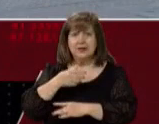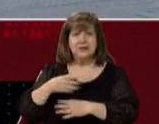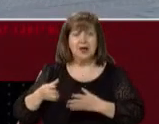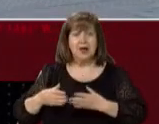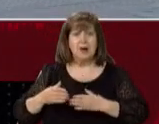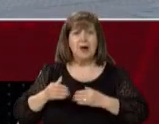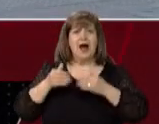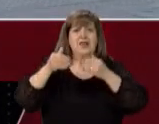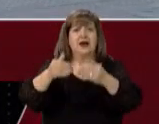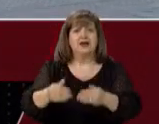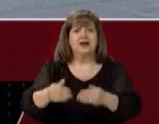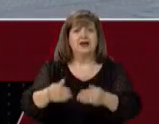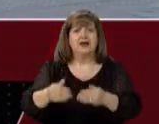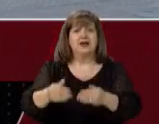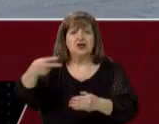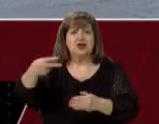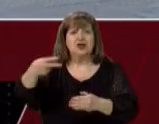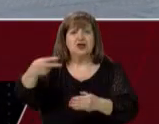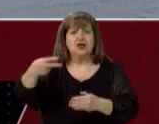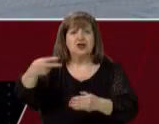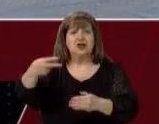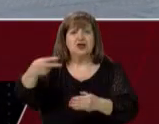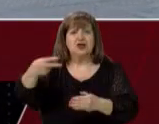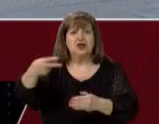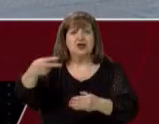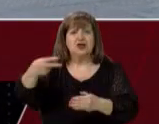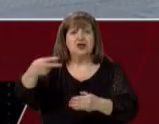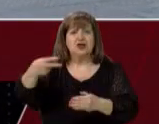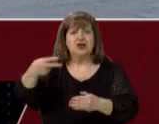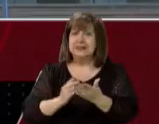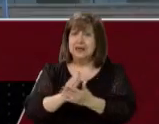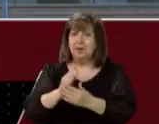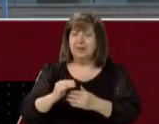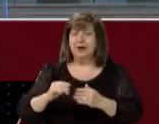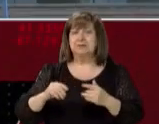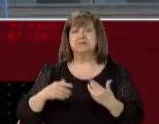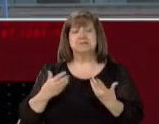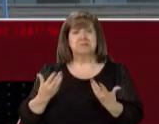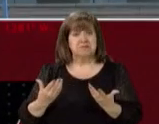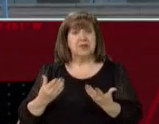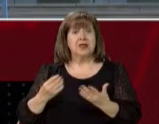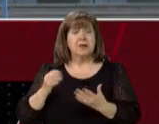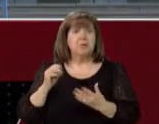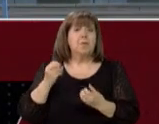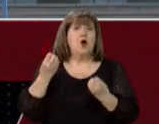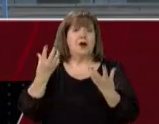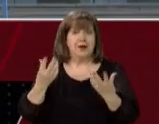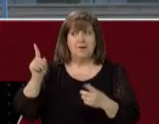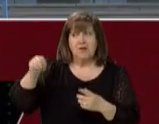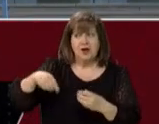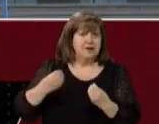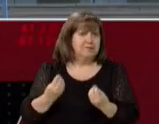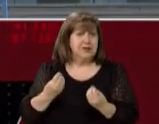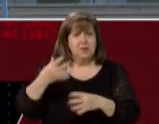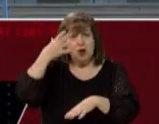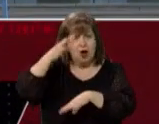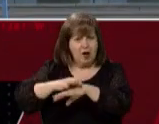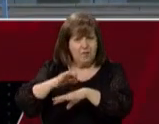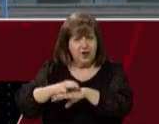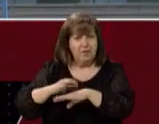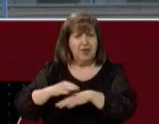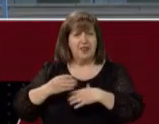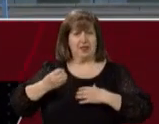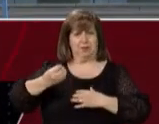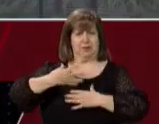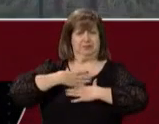pico generalmente de casos de bronquiolitis. Esto, la causa más frecuente que produce